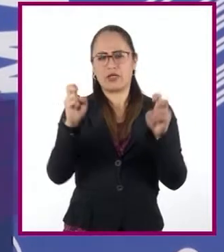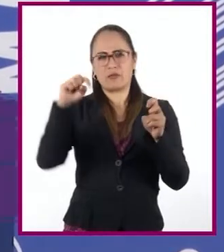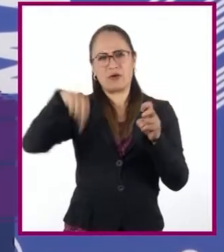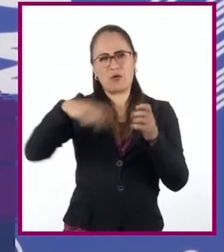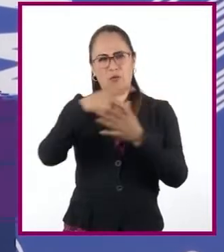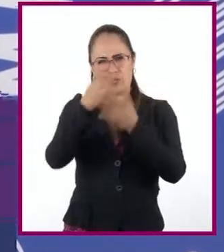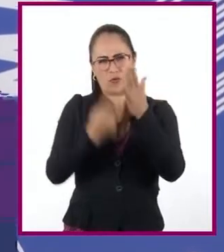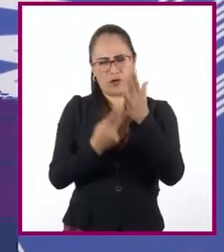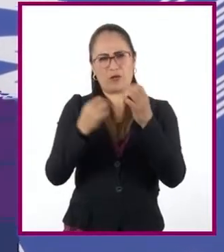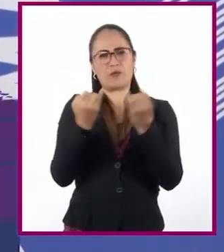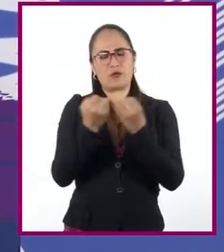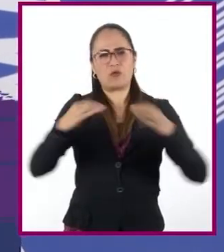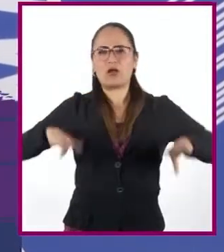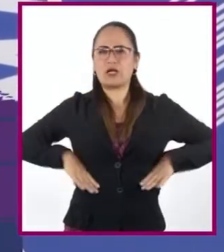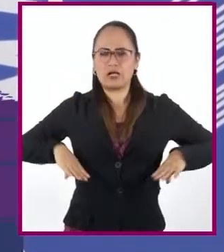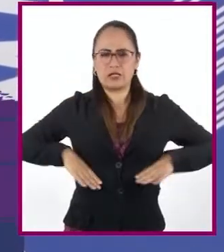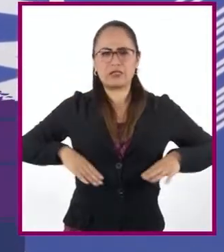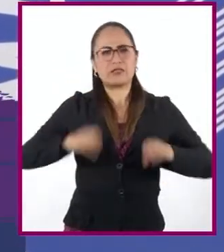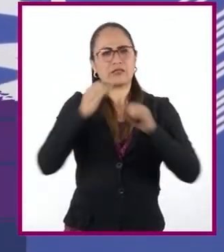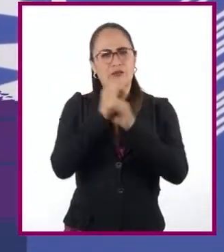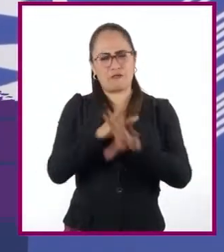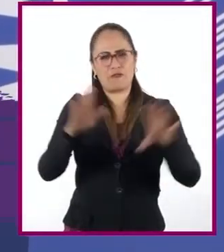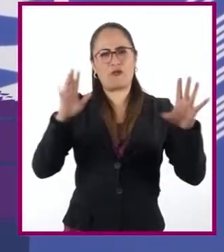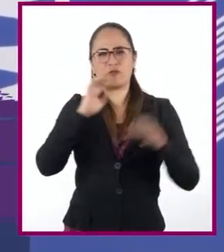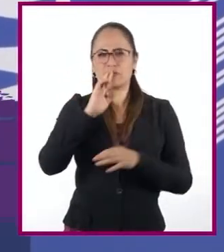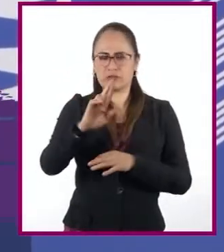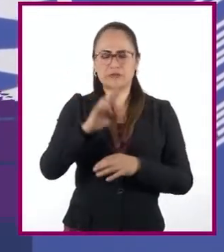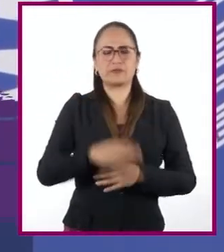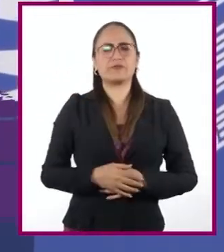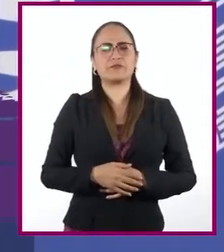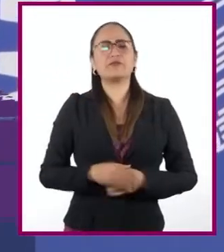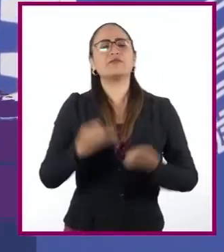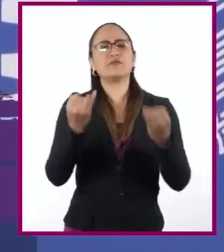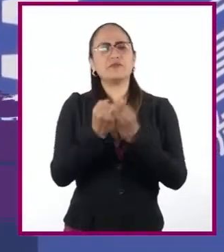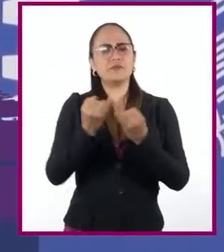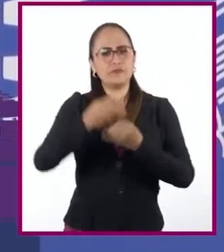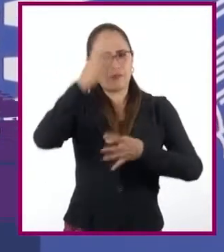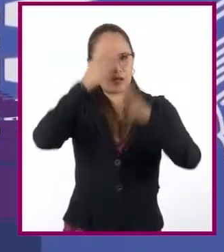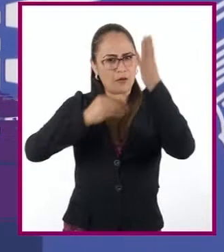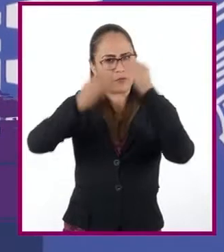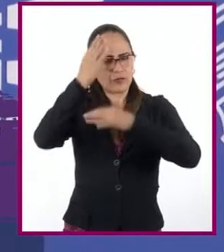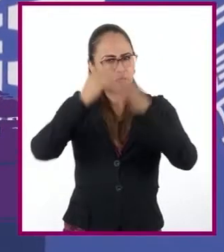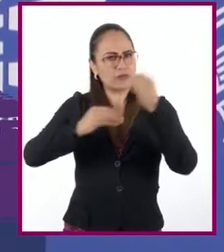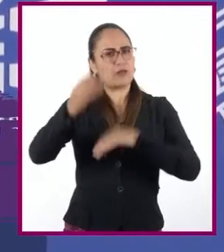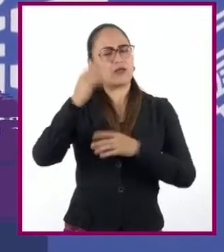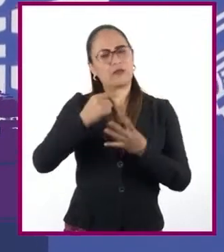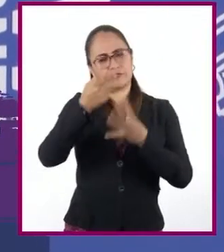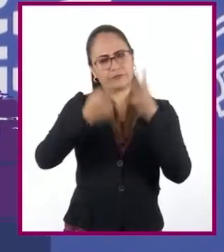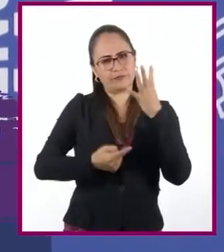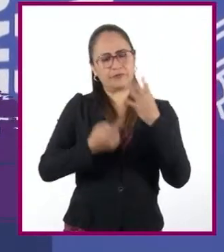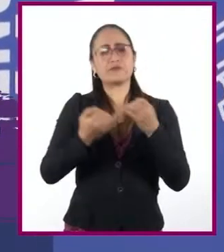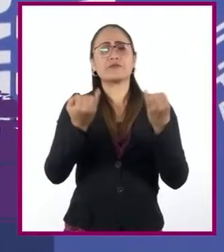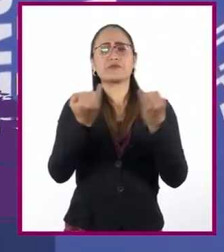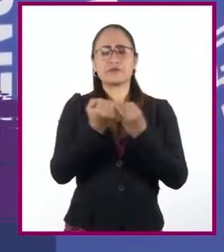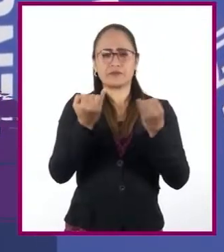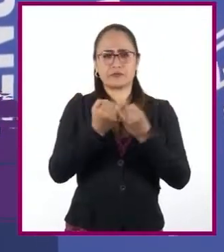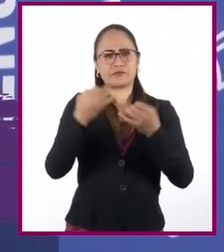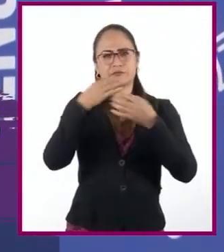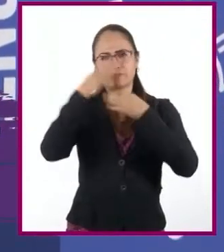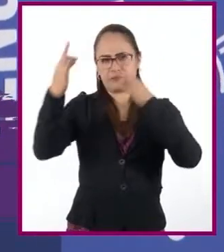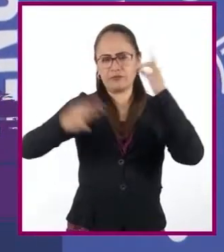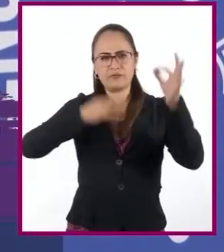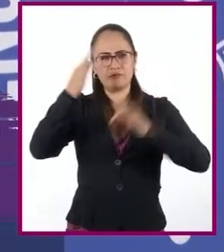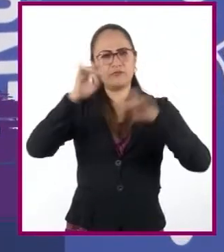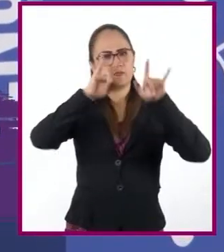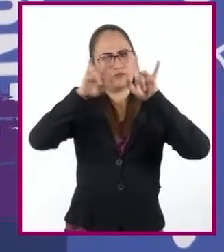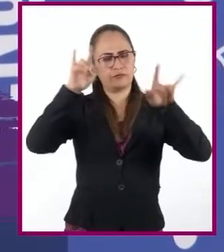programa, características del informe de resultados y el aprendizaje esperado. Describe el impacto de los anuncios